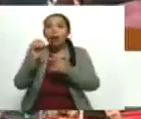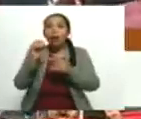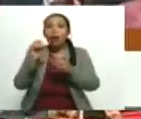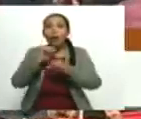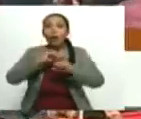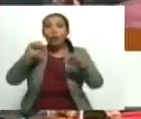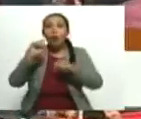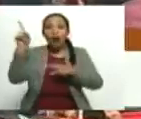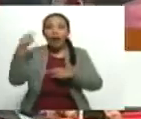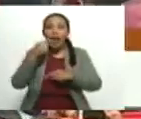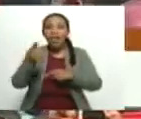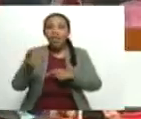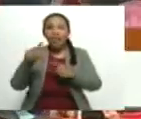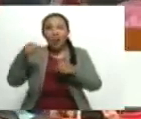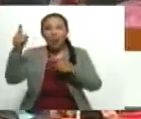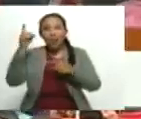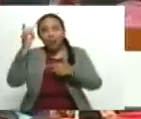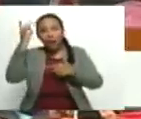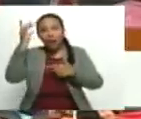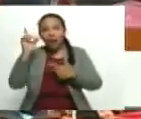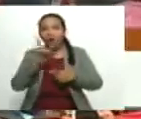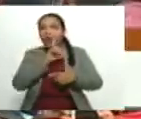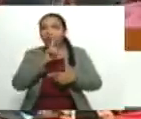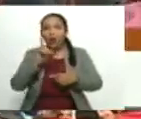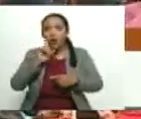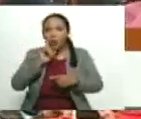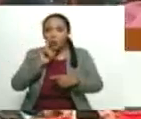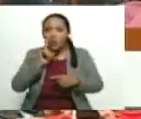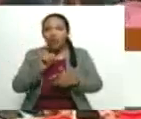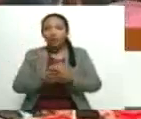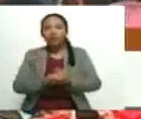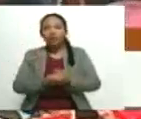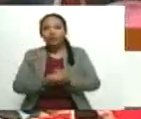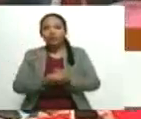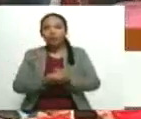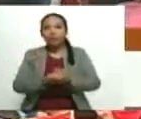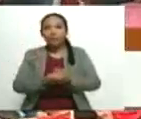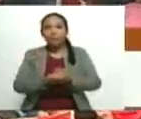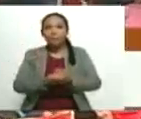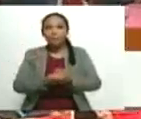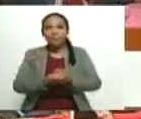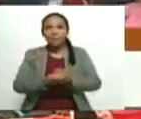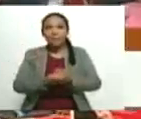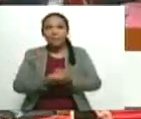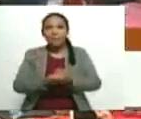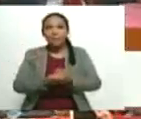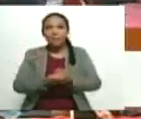La bomba, ya le dicen vejiga, imagínate tú. La vejiga. Entonces,